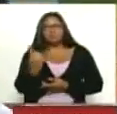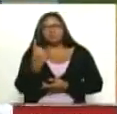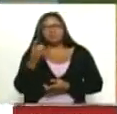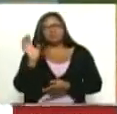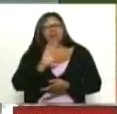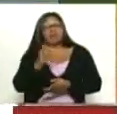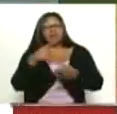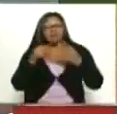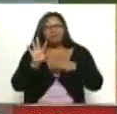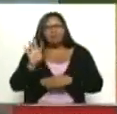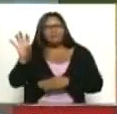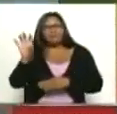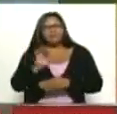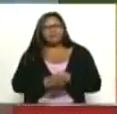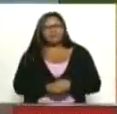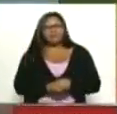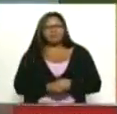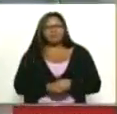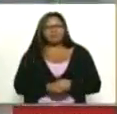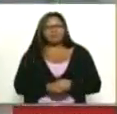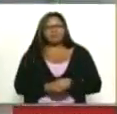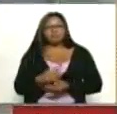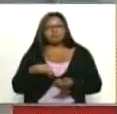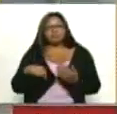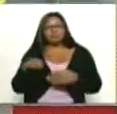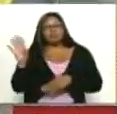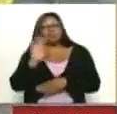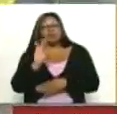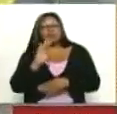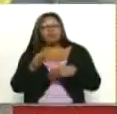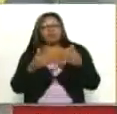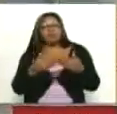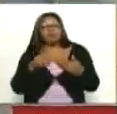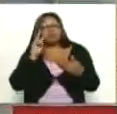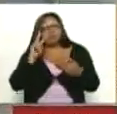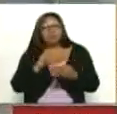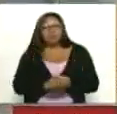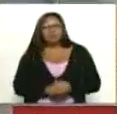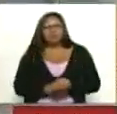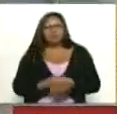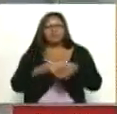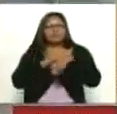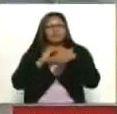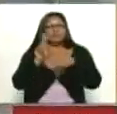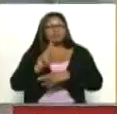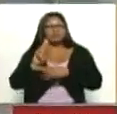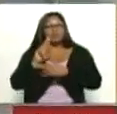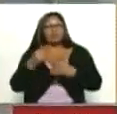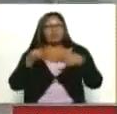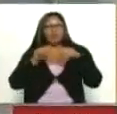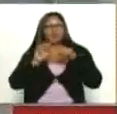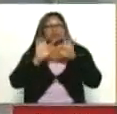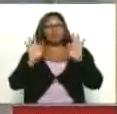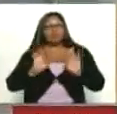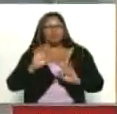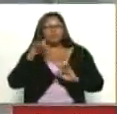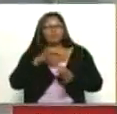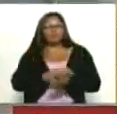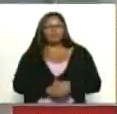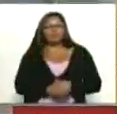es todo el país. Y se descaraqueñizó, como dijo la viceministra. La viceministra utilizó ese término. ¿Cómo dígalo ahí? Se